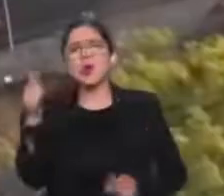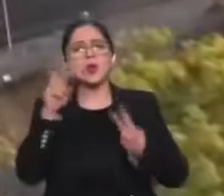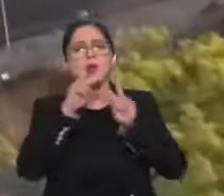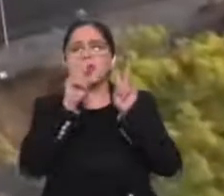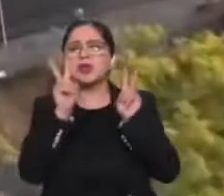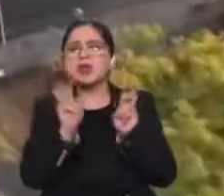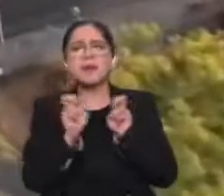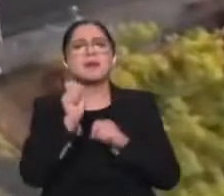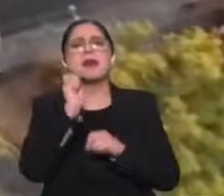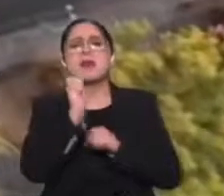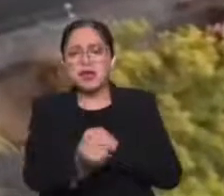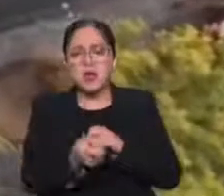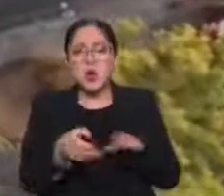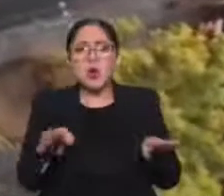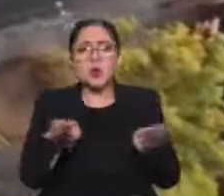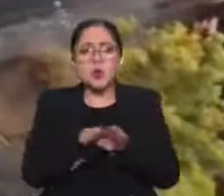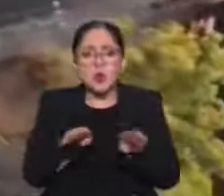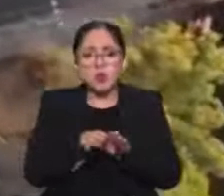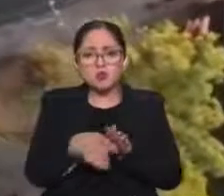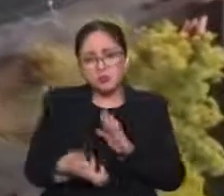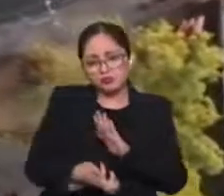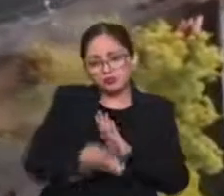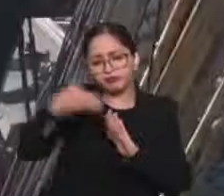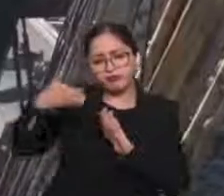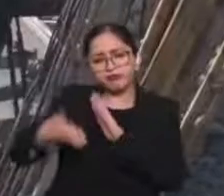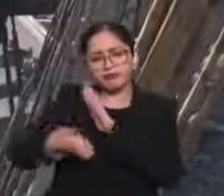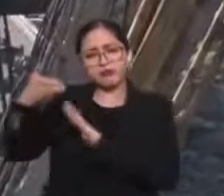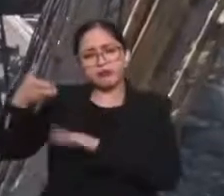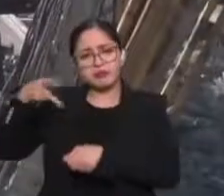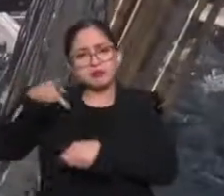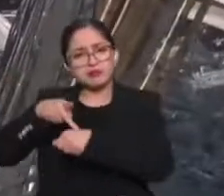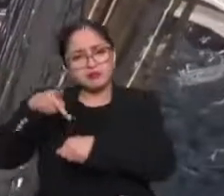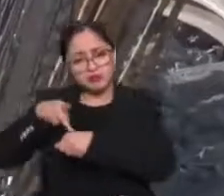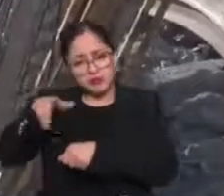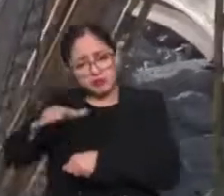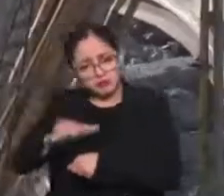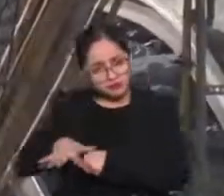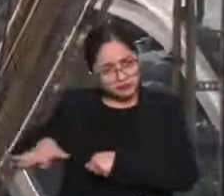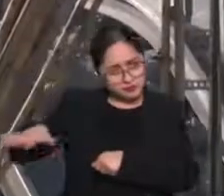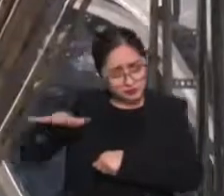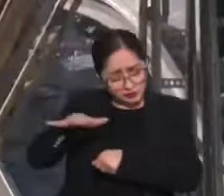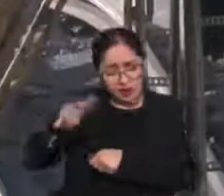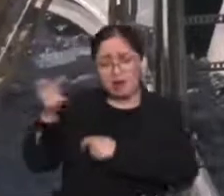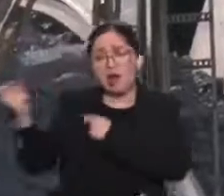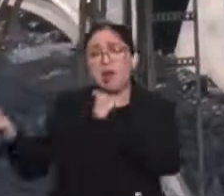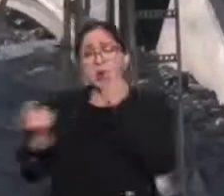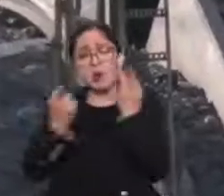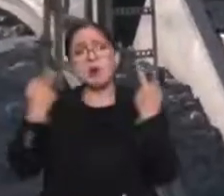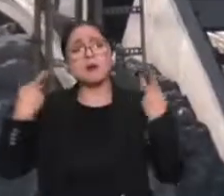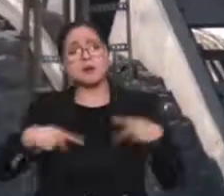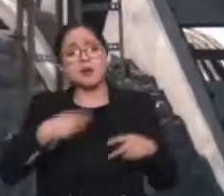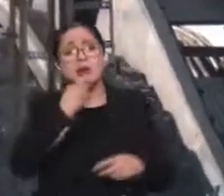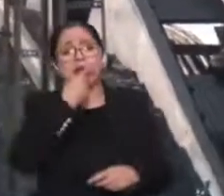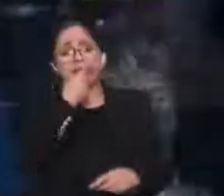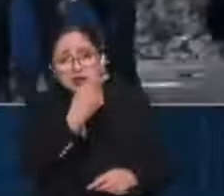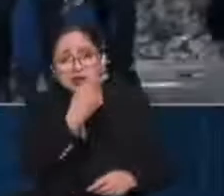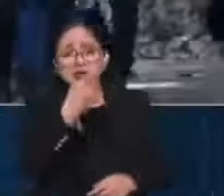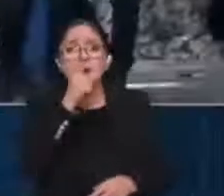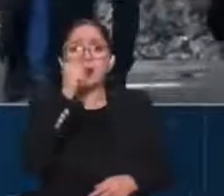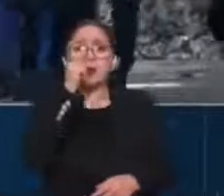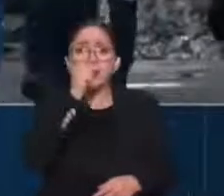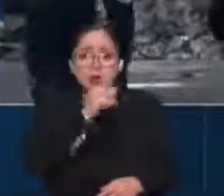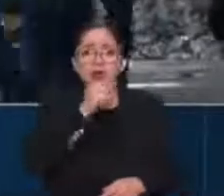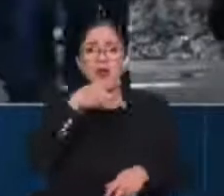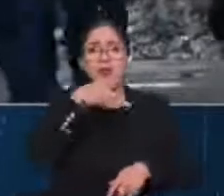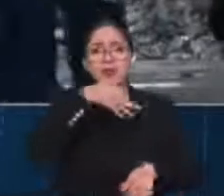controversia es el de la remoción de escombros en la zona del accidente, y es que por ahí también han dicho que podrían afectar el trabajo pericial.